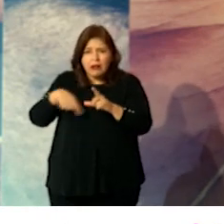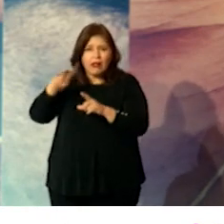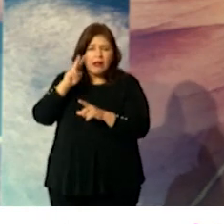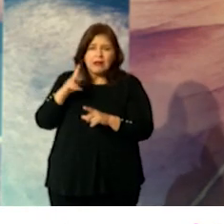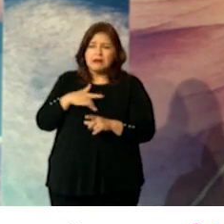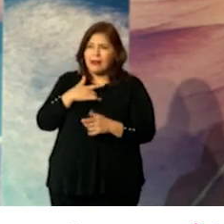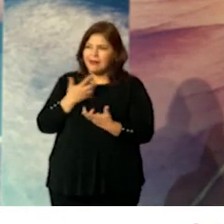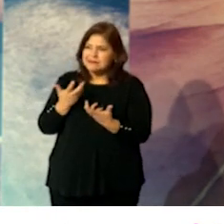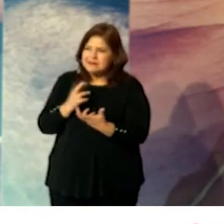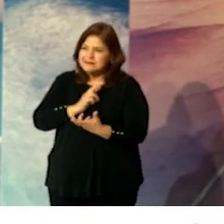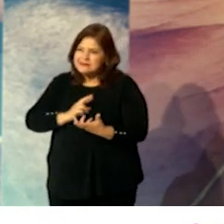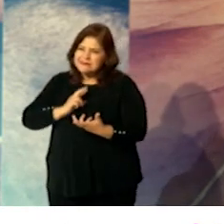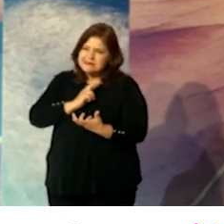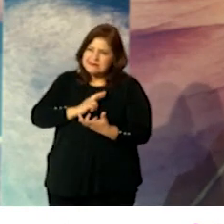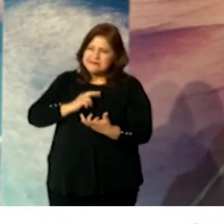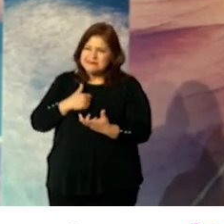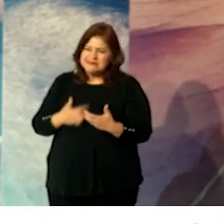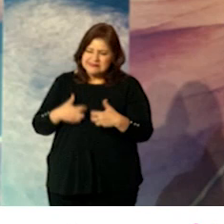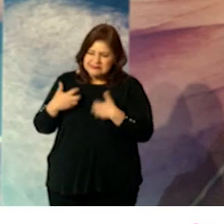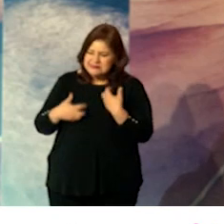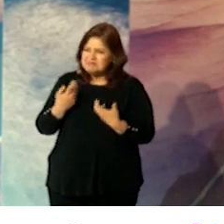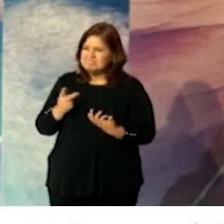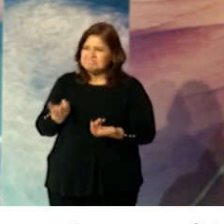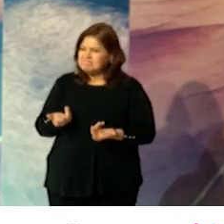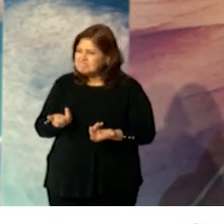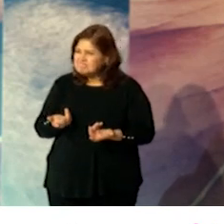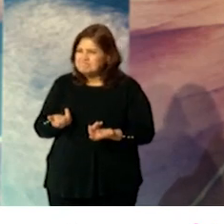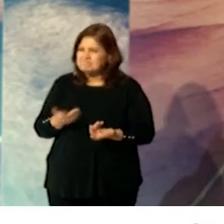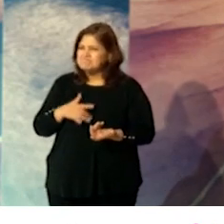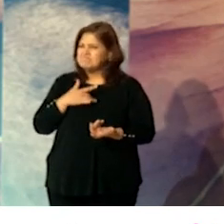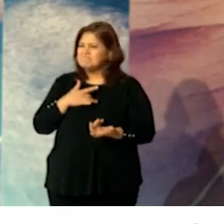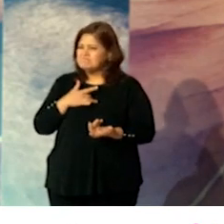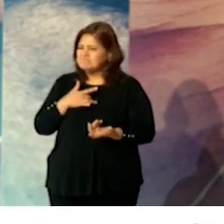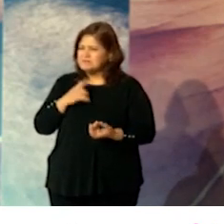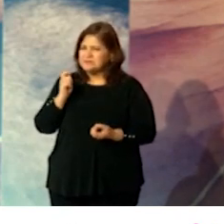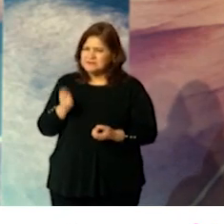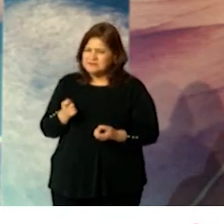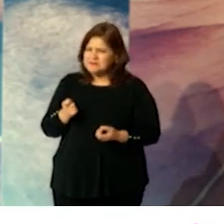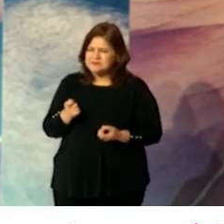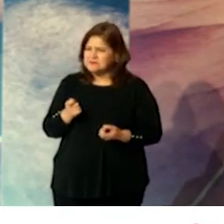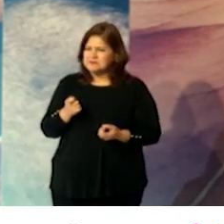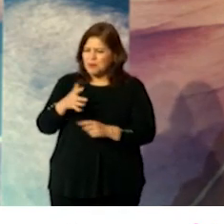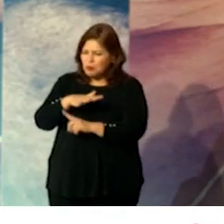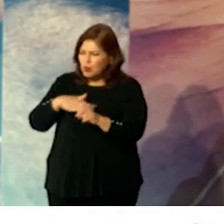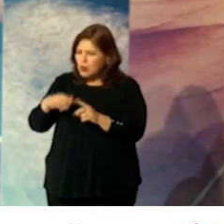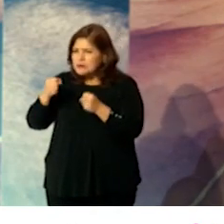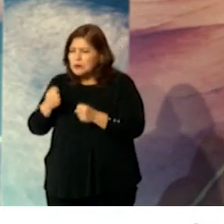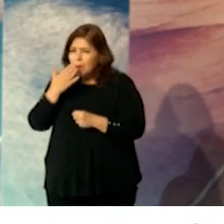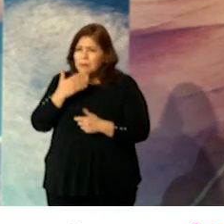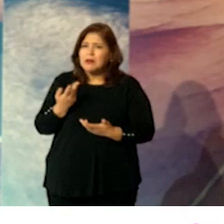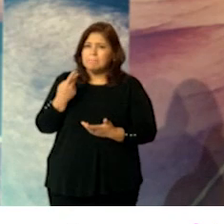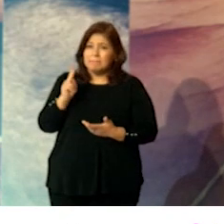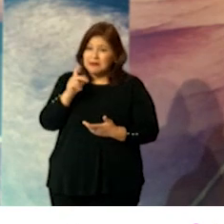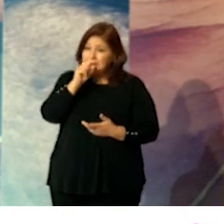genera impotencia lo que está pasando en el mundo, y obviamente esto no es obviamente el problema no son las grandes empresas, no es el problema de la sociedad, pero hay una parte